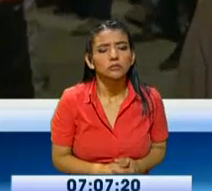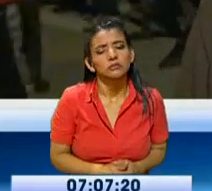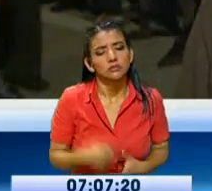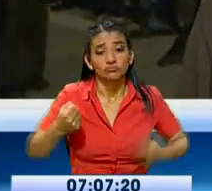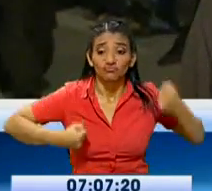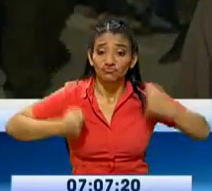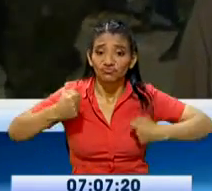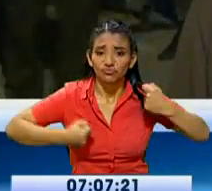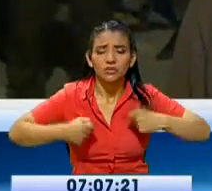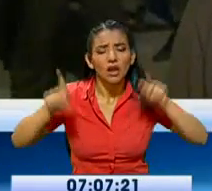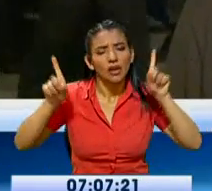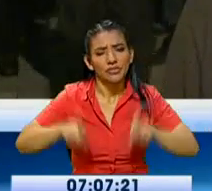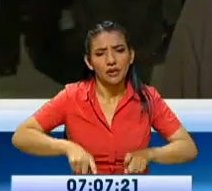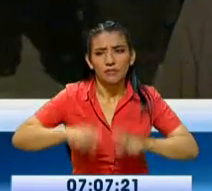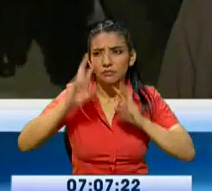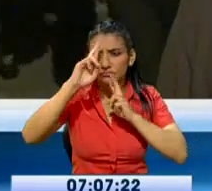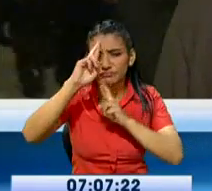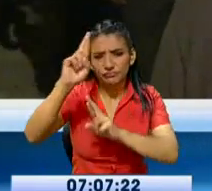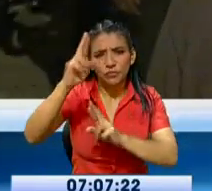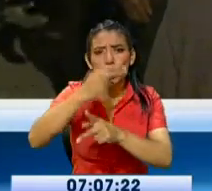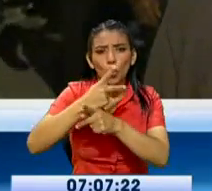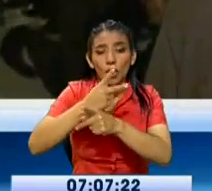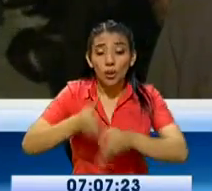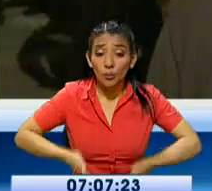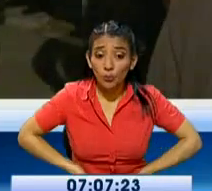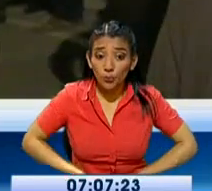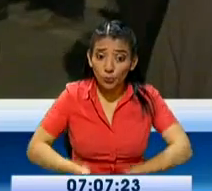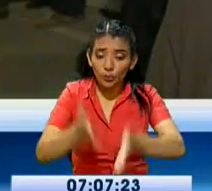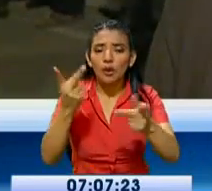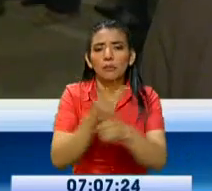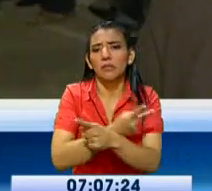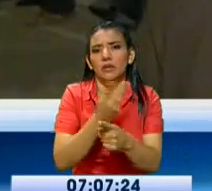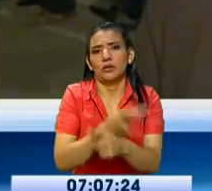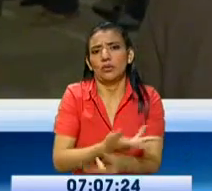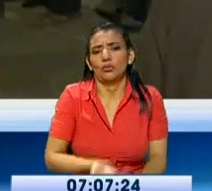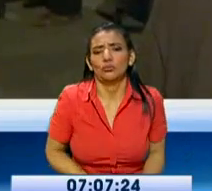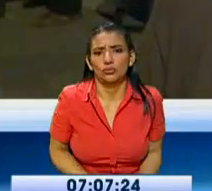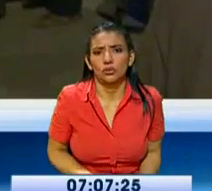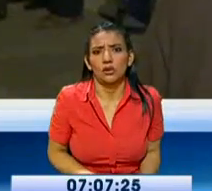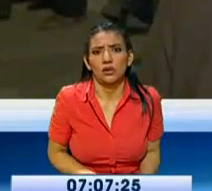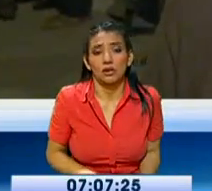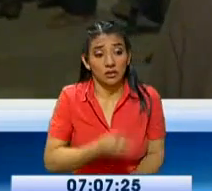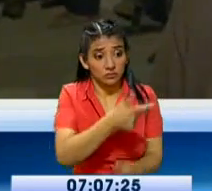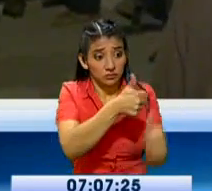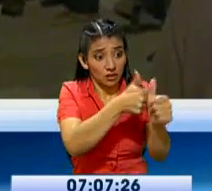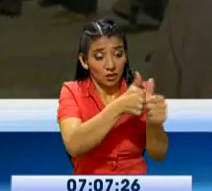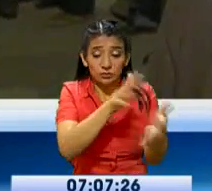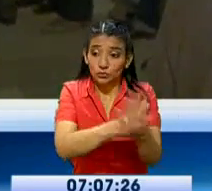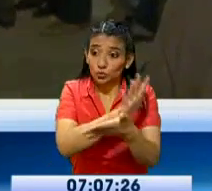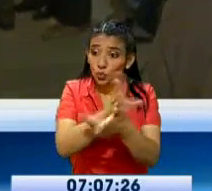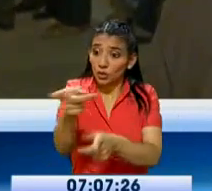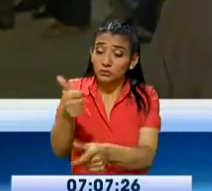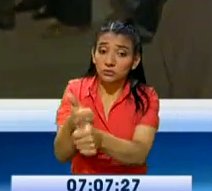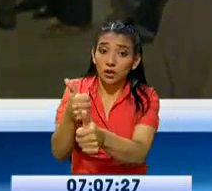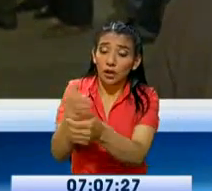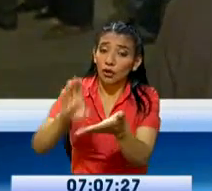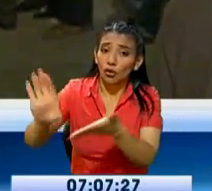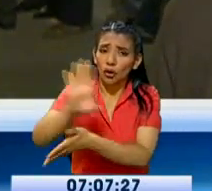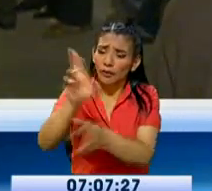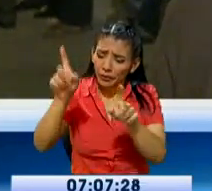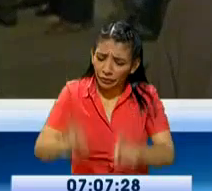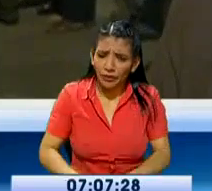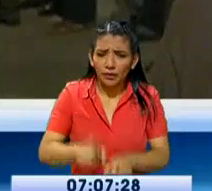¿no? Porque esta vía es peligrosa, porque al mismo tiempo que está la escuela, todo eso. Al